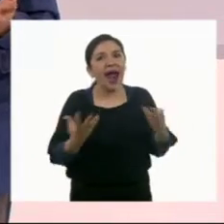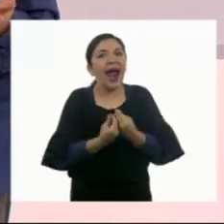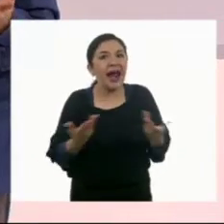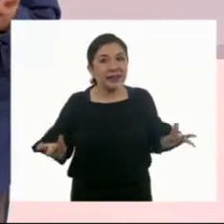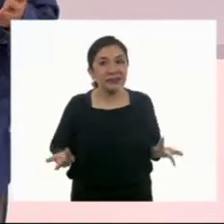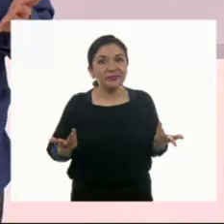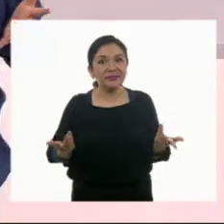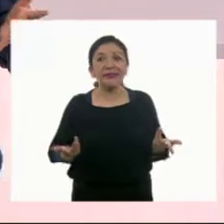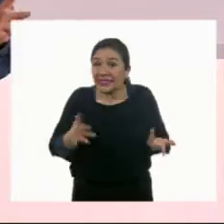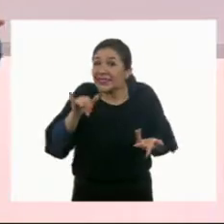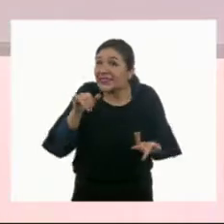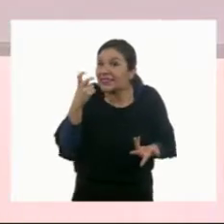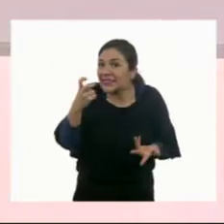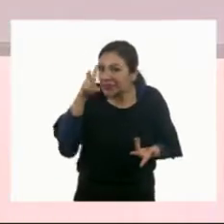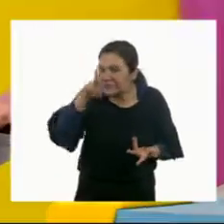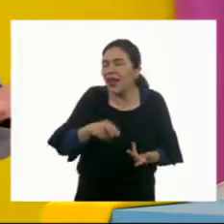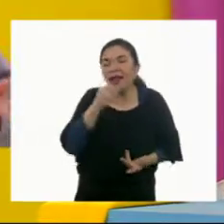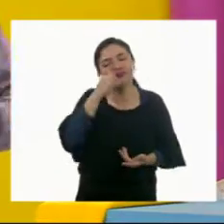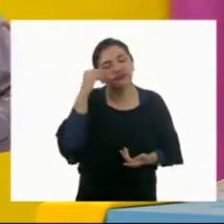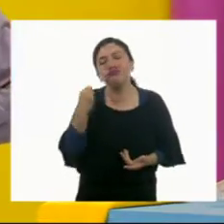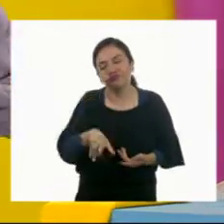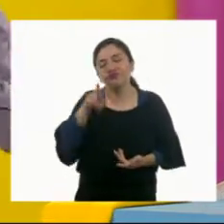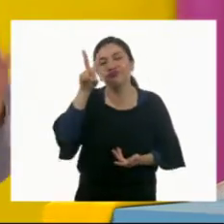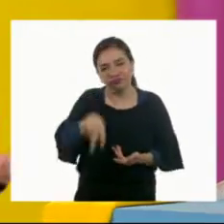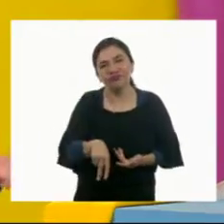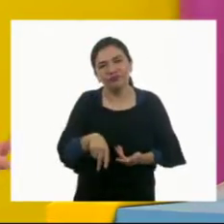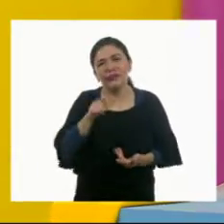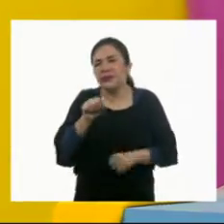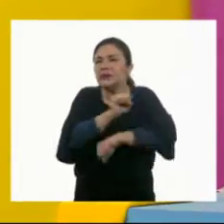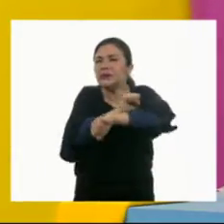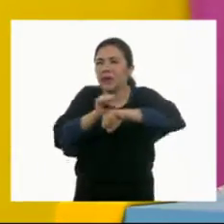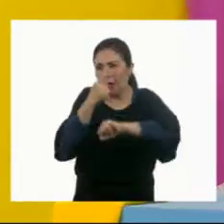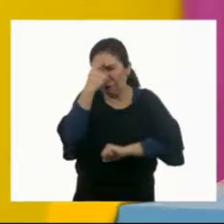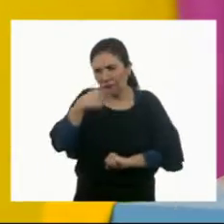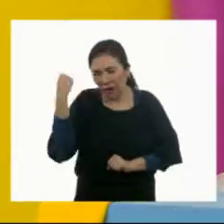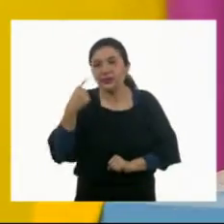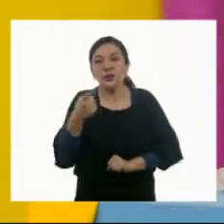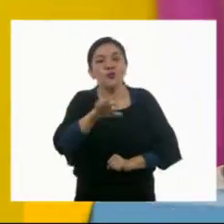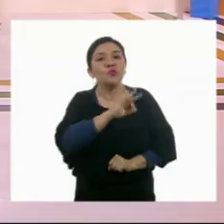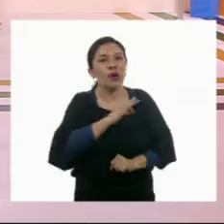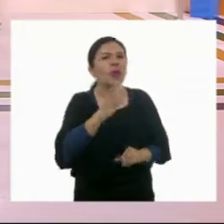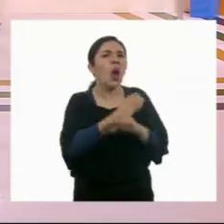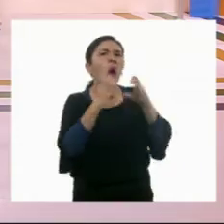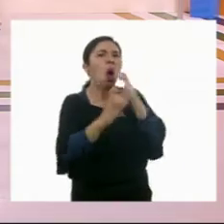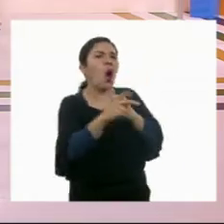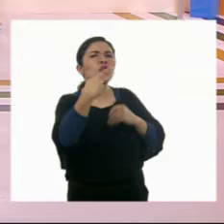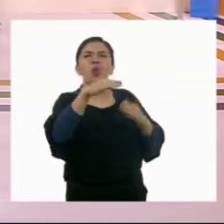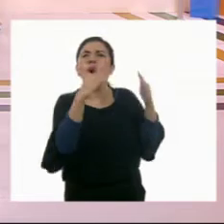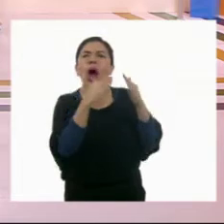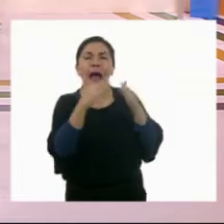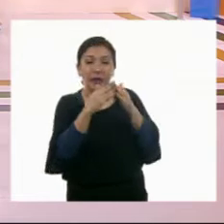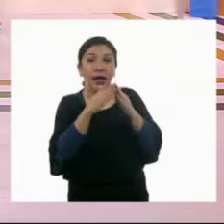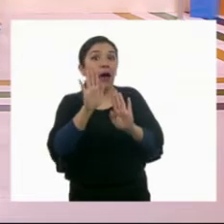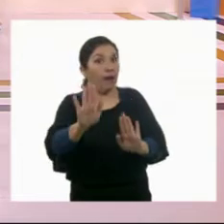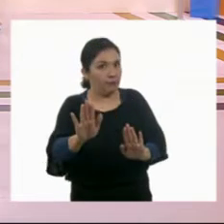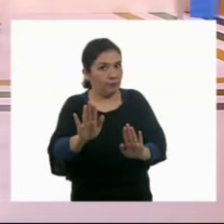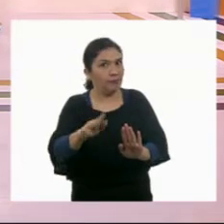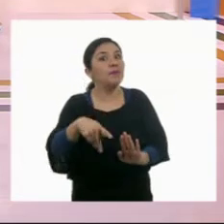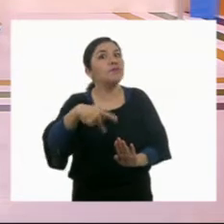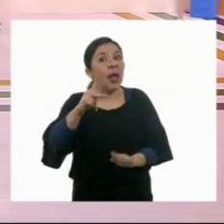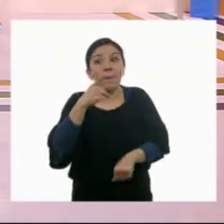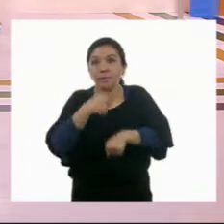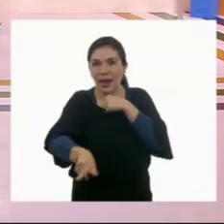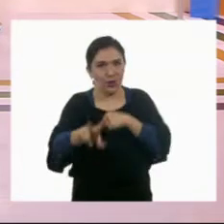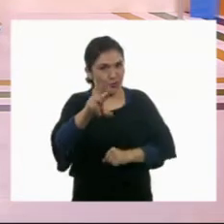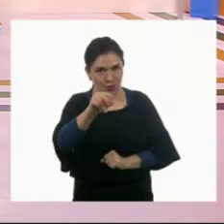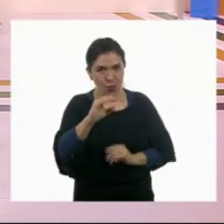hicimos? Ah, sí, ¿sí? Además fue muy divertido y que es muy sencillo. Que se agarren cualquier objeto de la casa, claro, que no sea